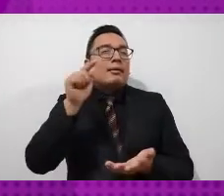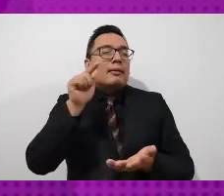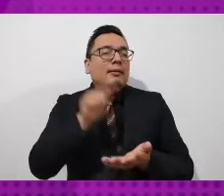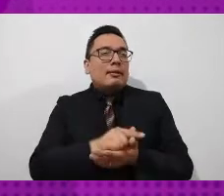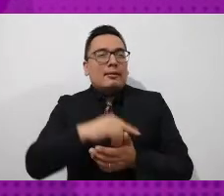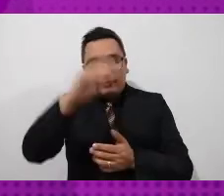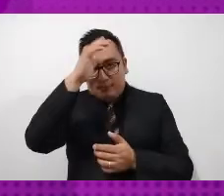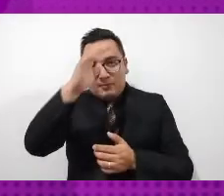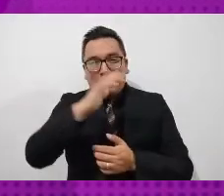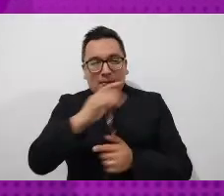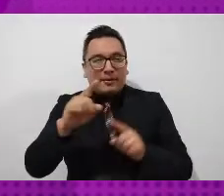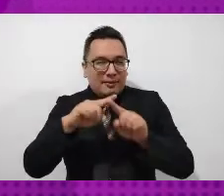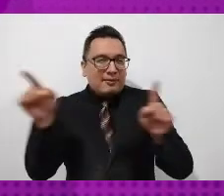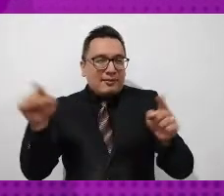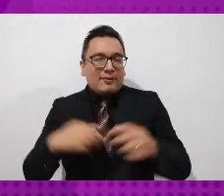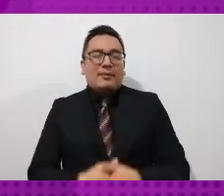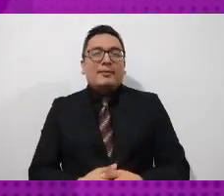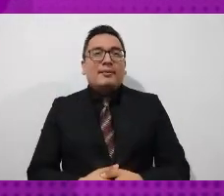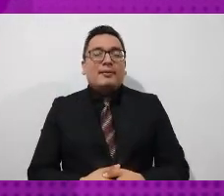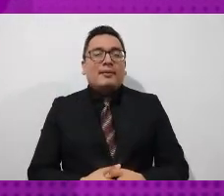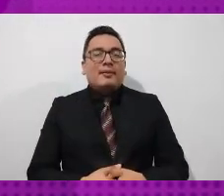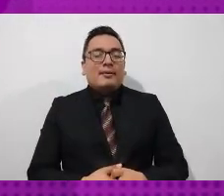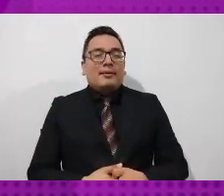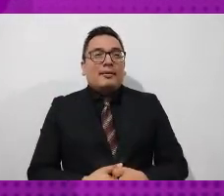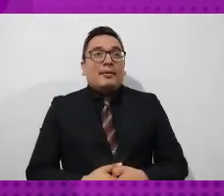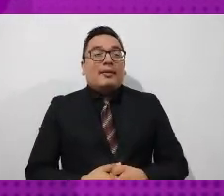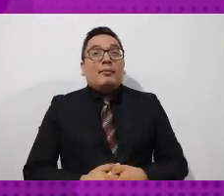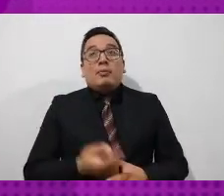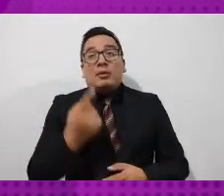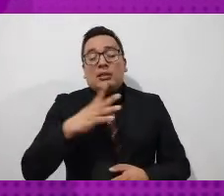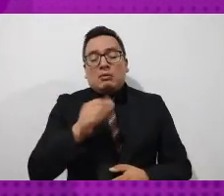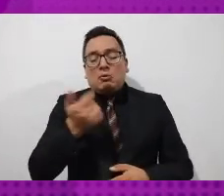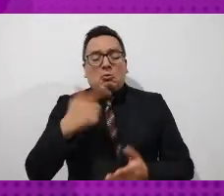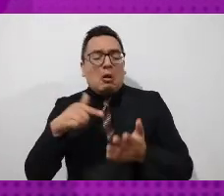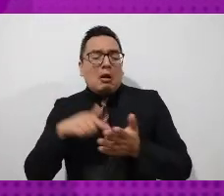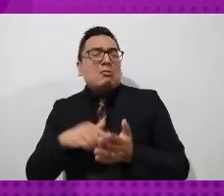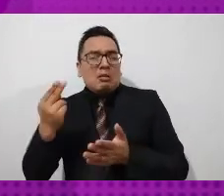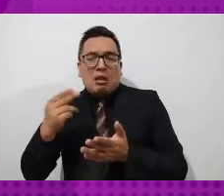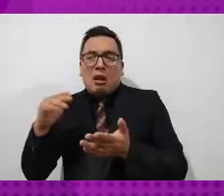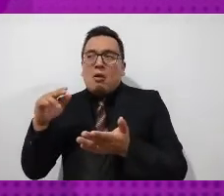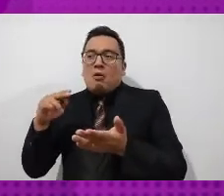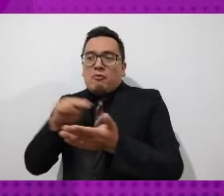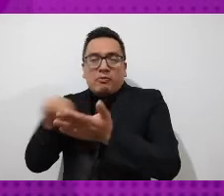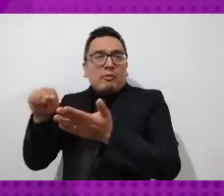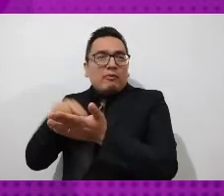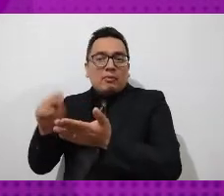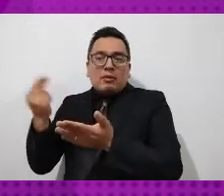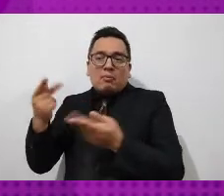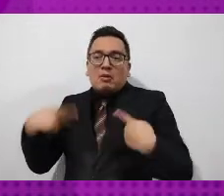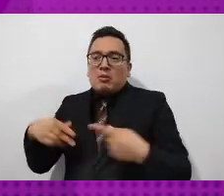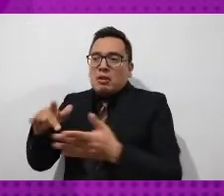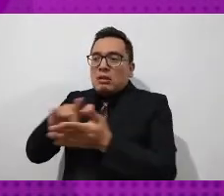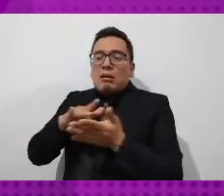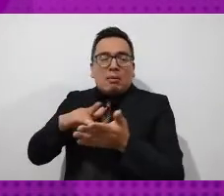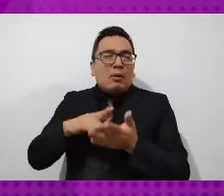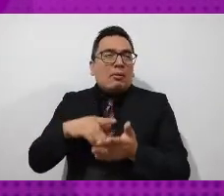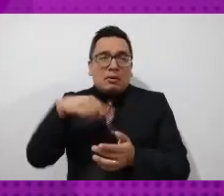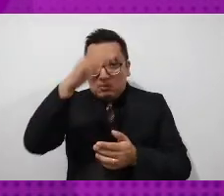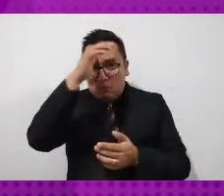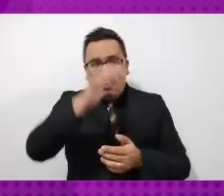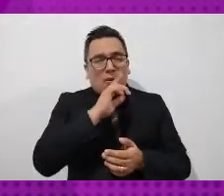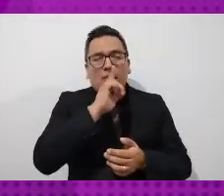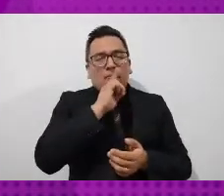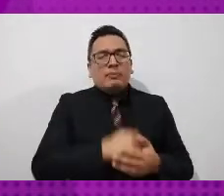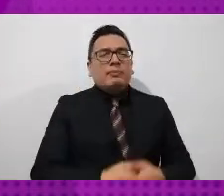otras leyes en esta misma materia que exigen firmas, que exigen apoyo ciudadano. No, en este caso basta